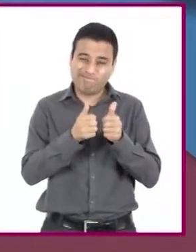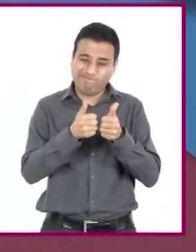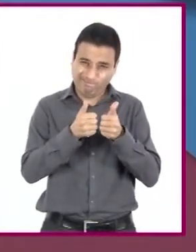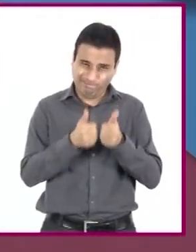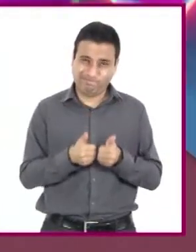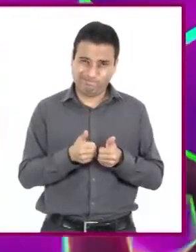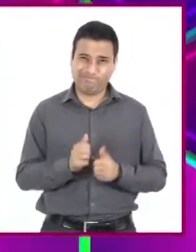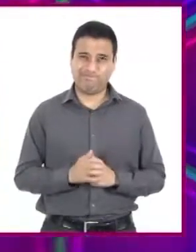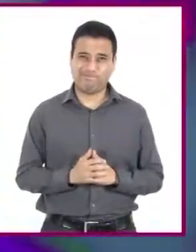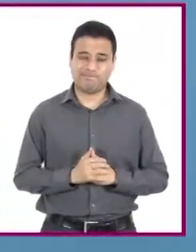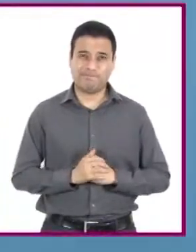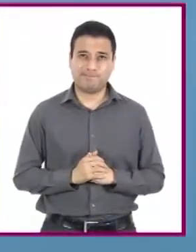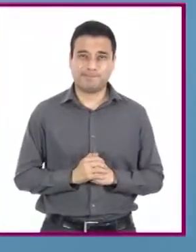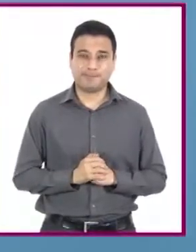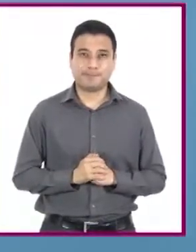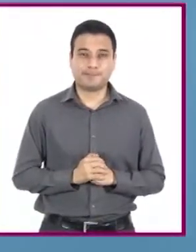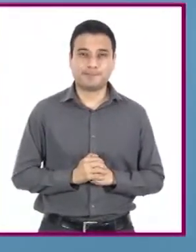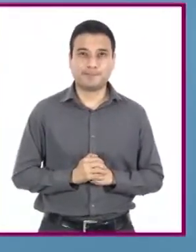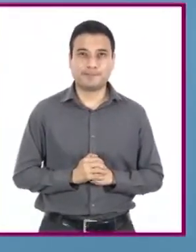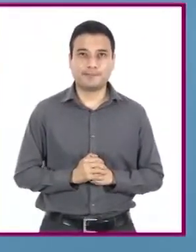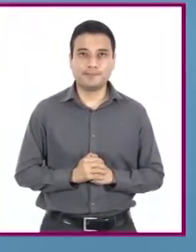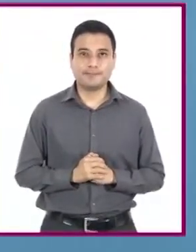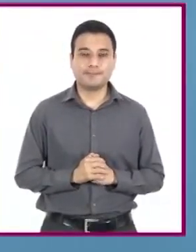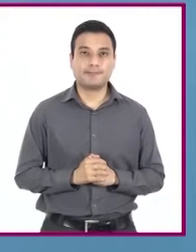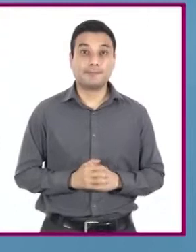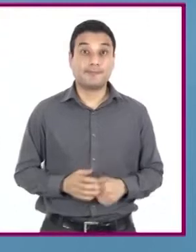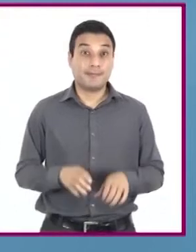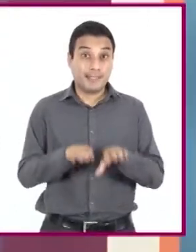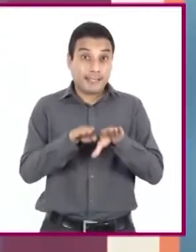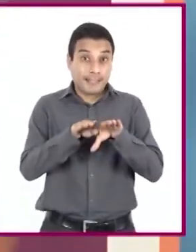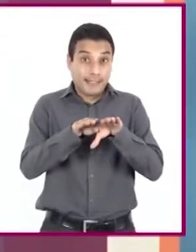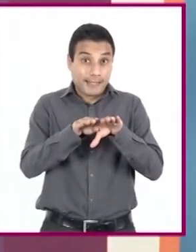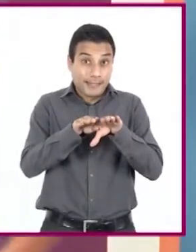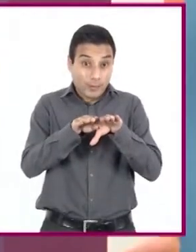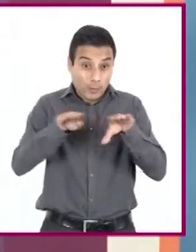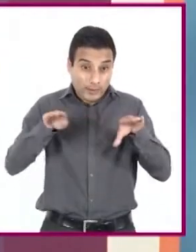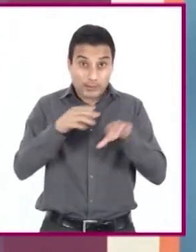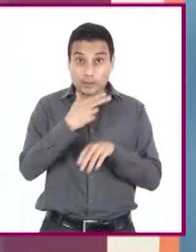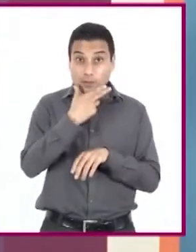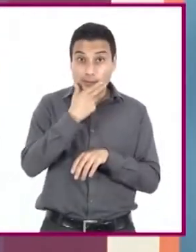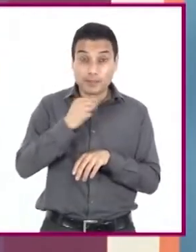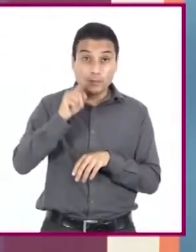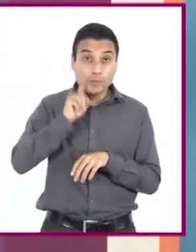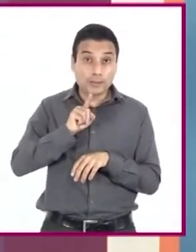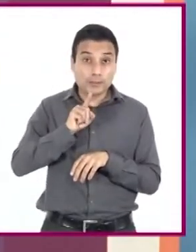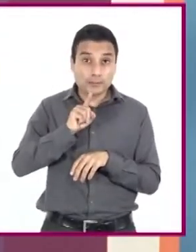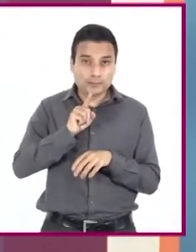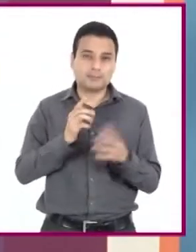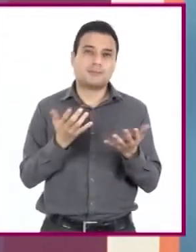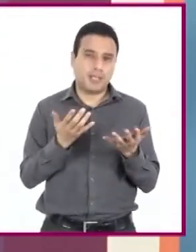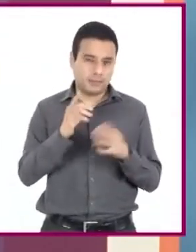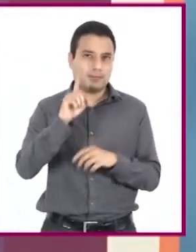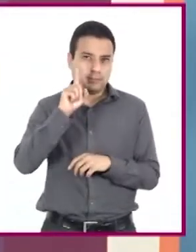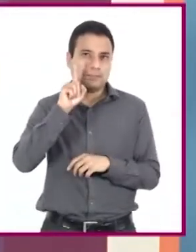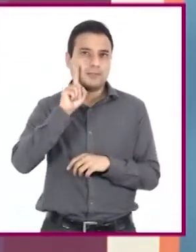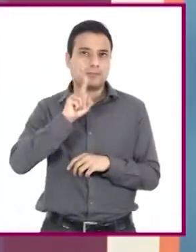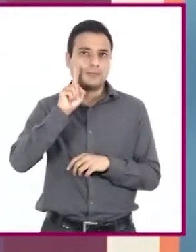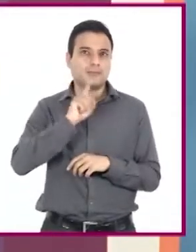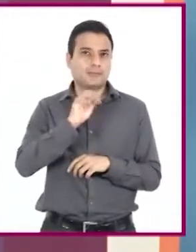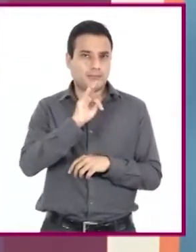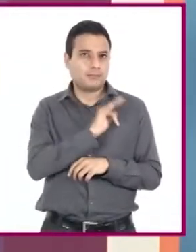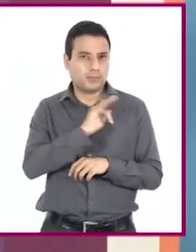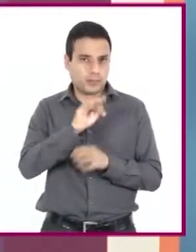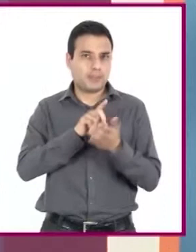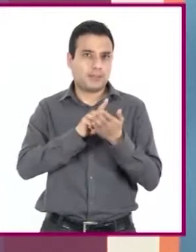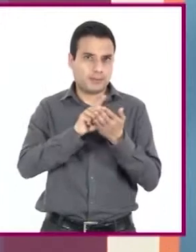casa. El derecho a la igualdad de género propicia que las mujeres puedan ejercer diferentes